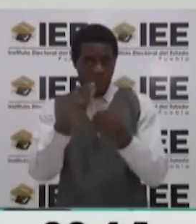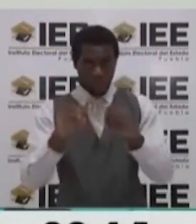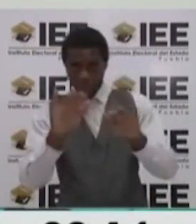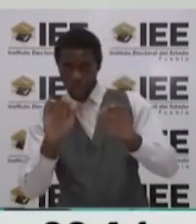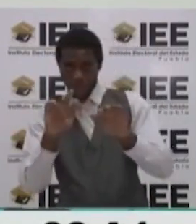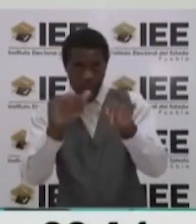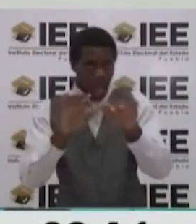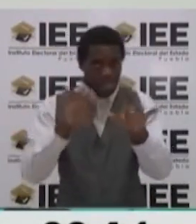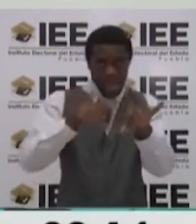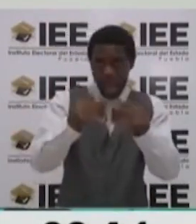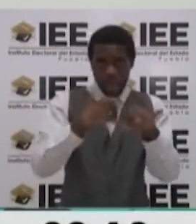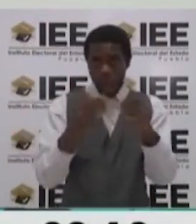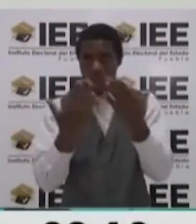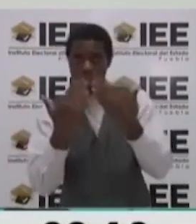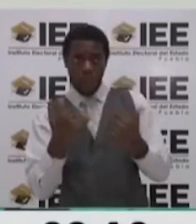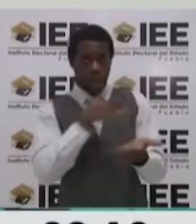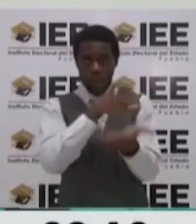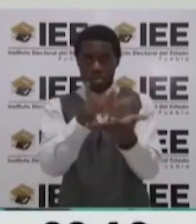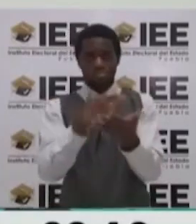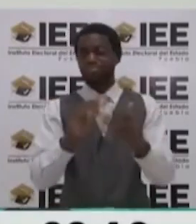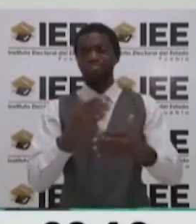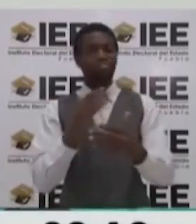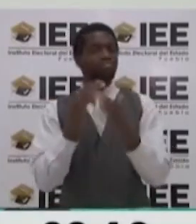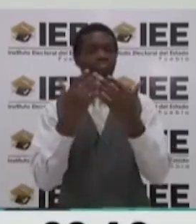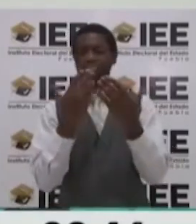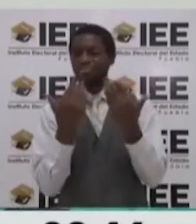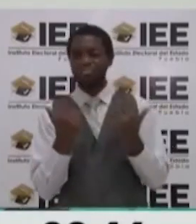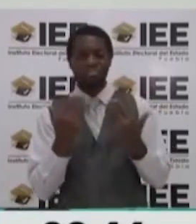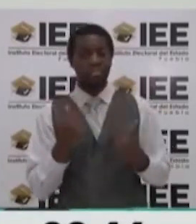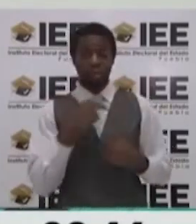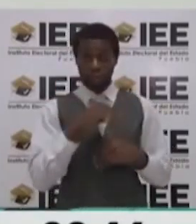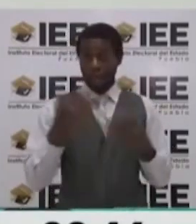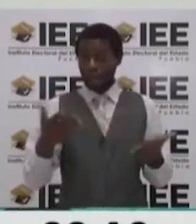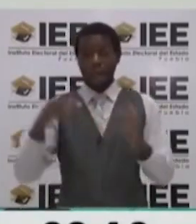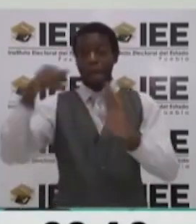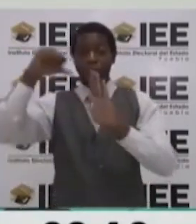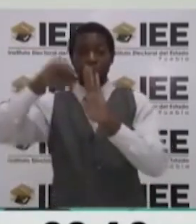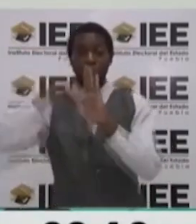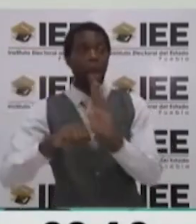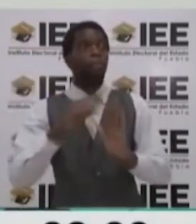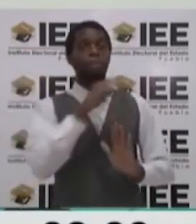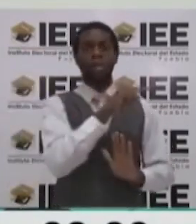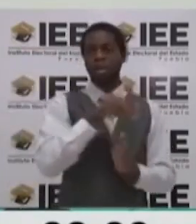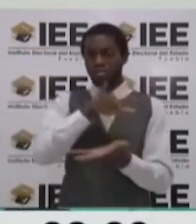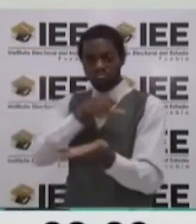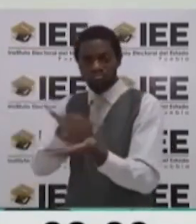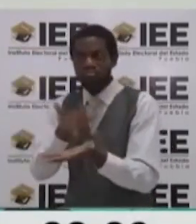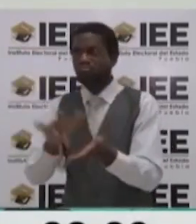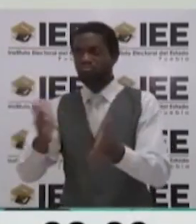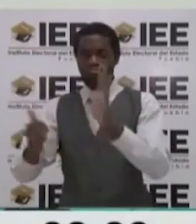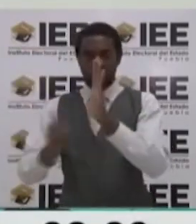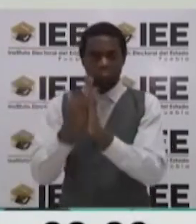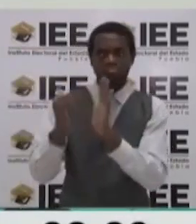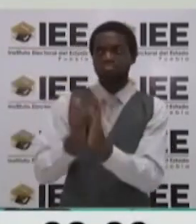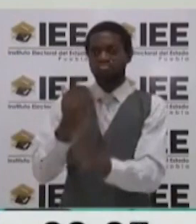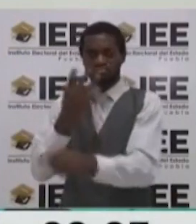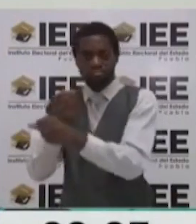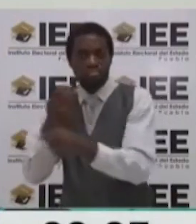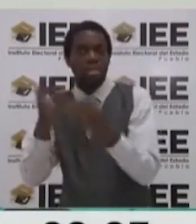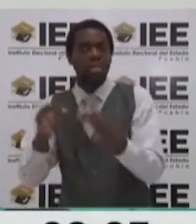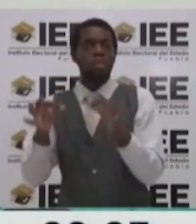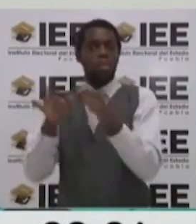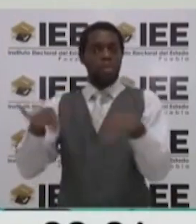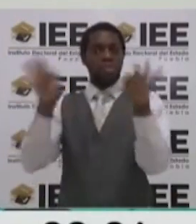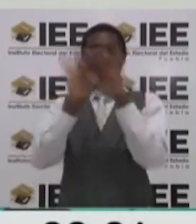situación está mal porque el gobierno municipal no ha hecho ninguna obra relevante en nuestra ciudad la